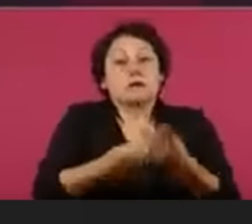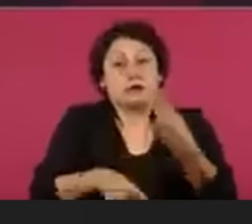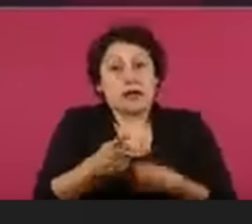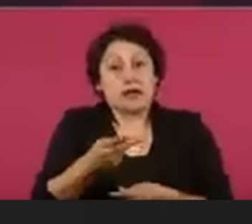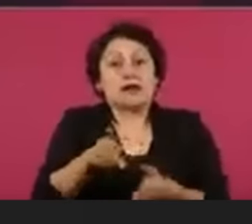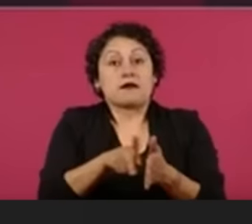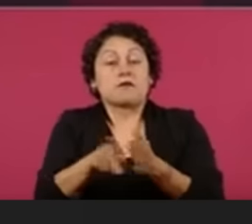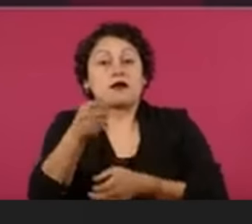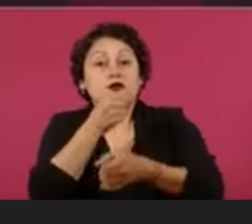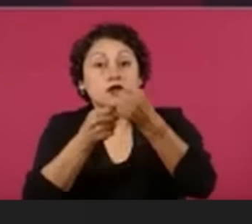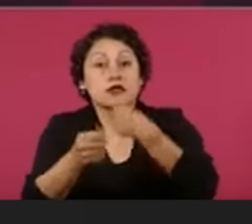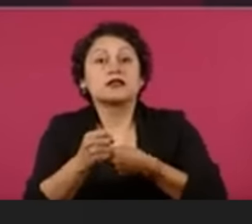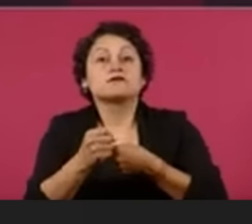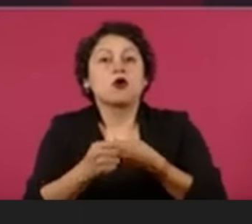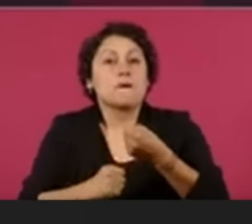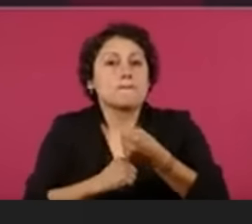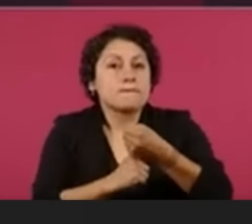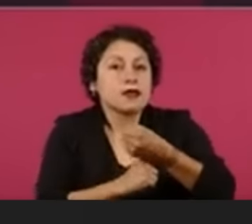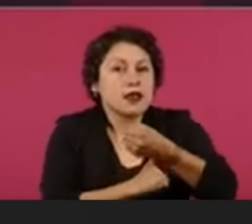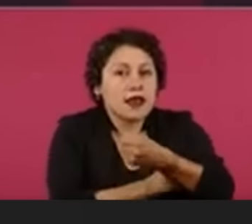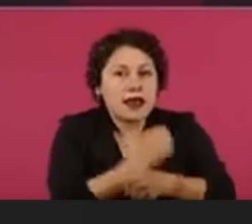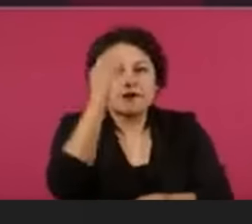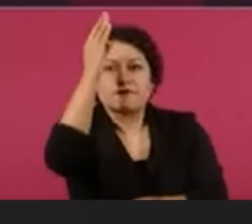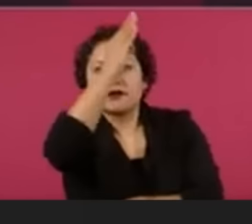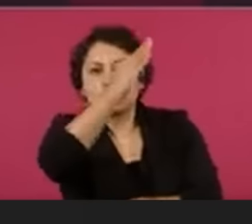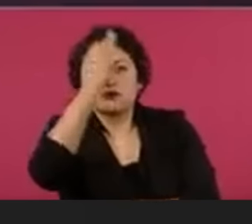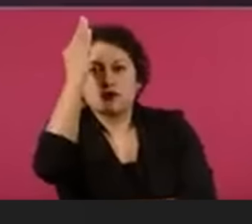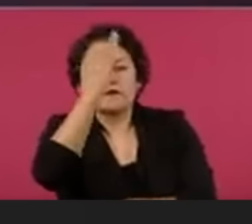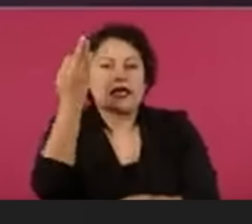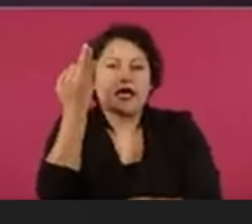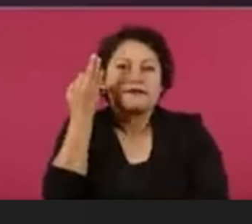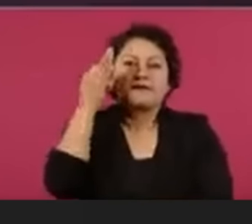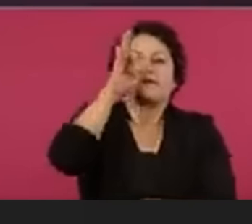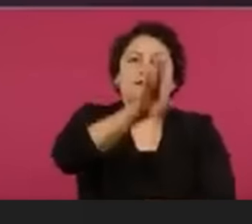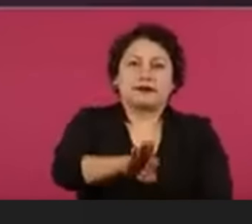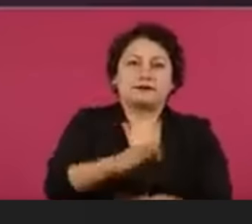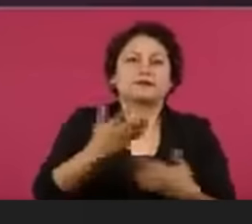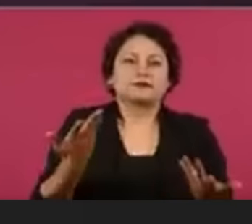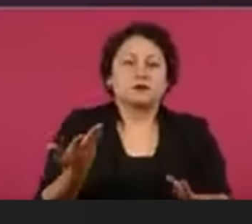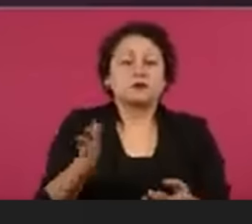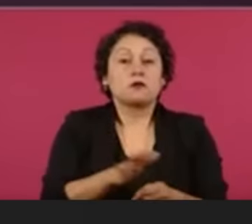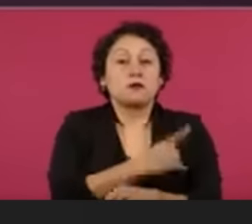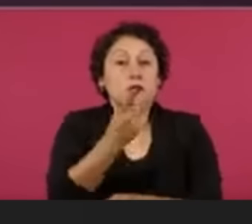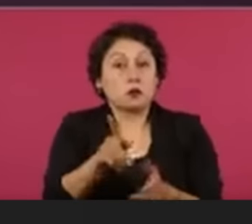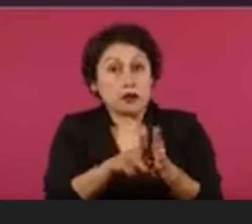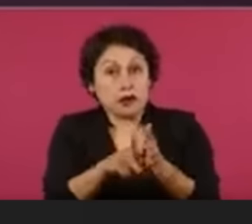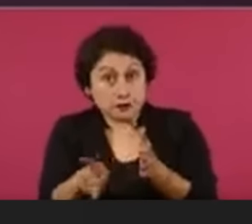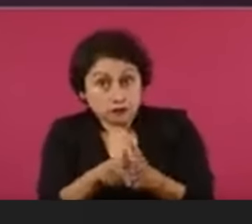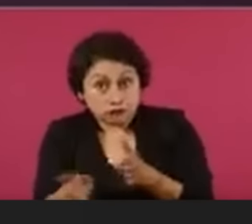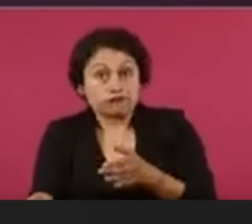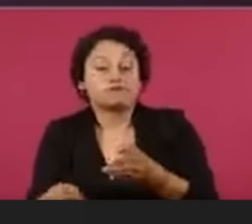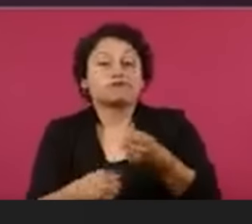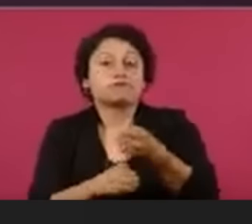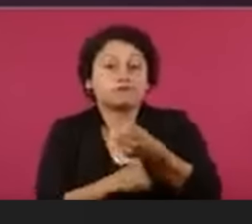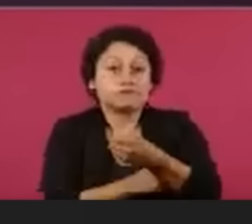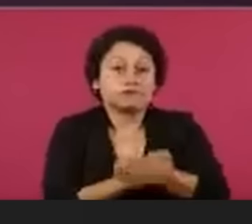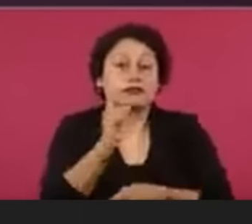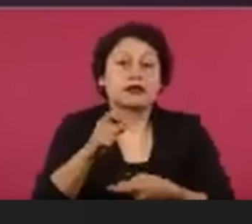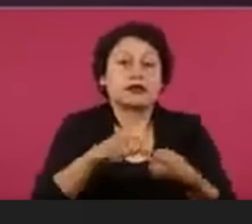son irrenunciables: búsqueda de la verdad, independencia,